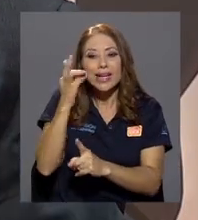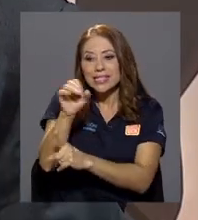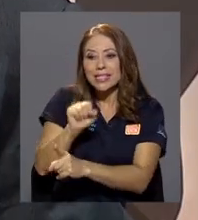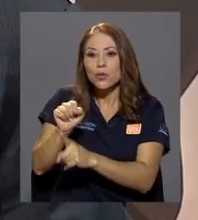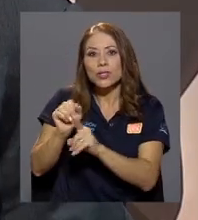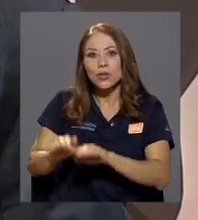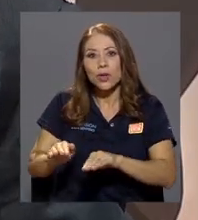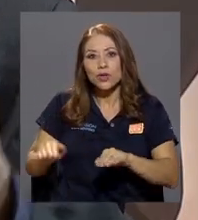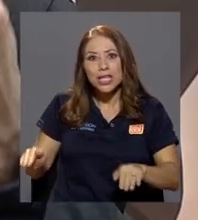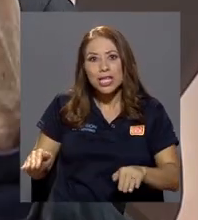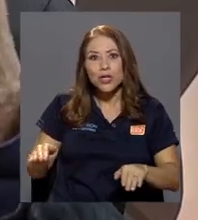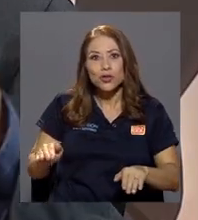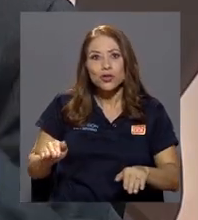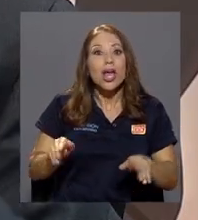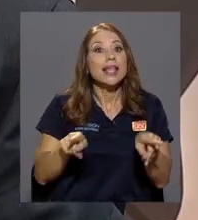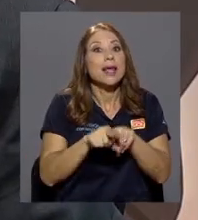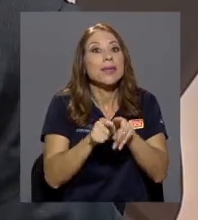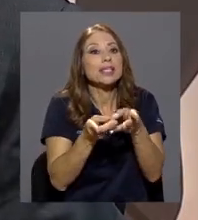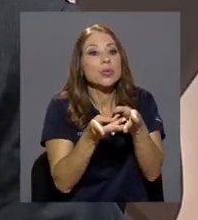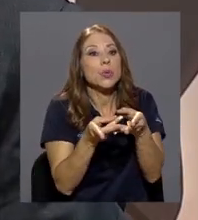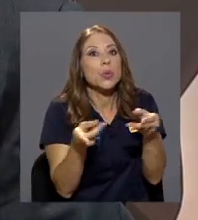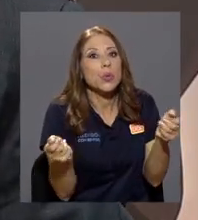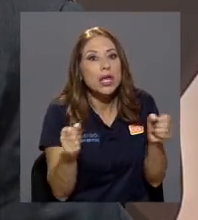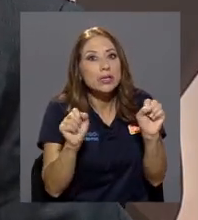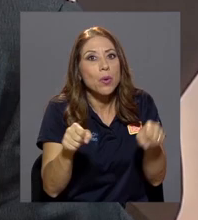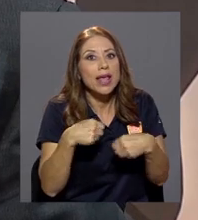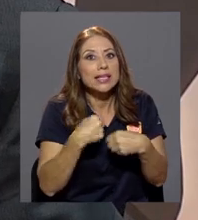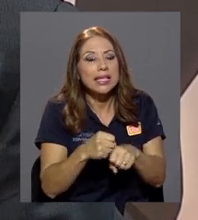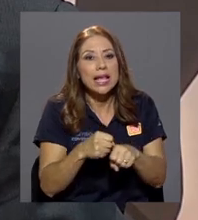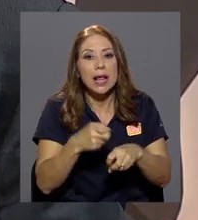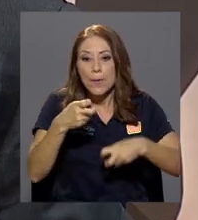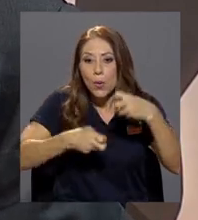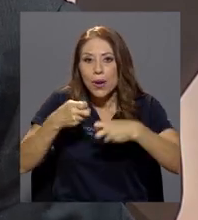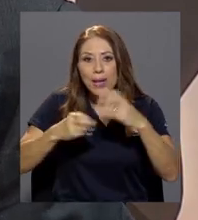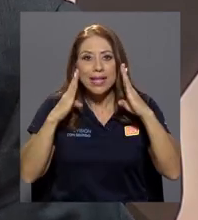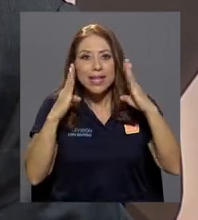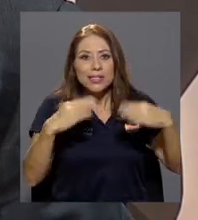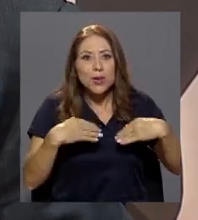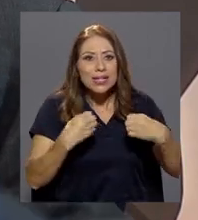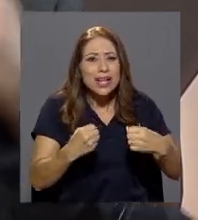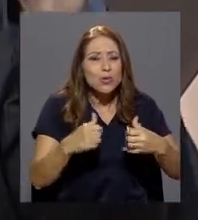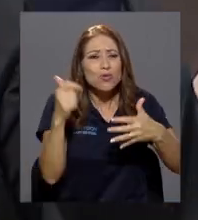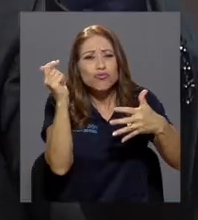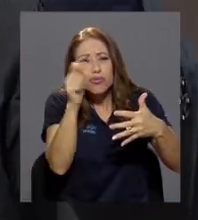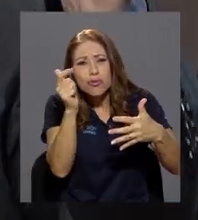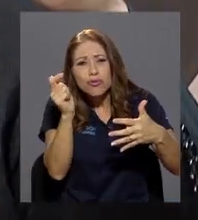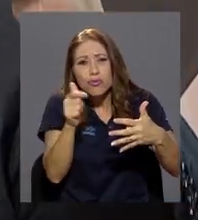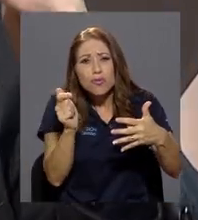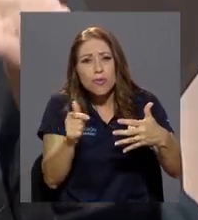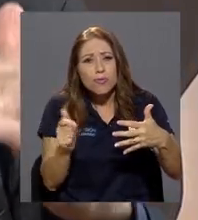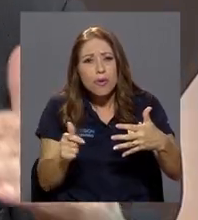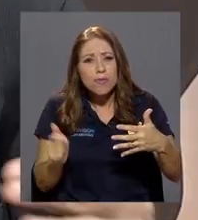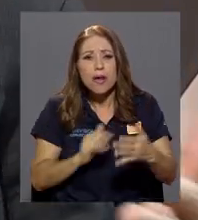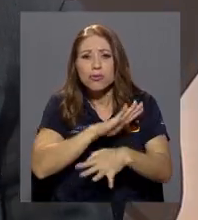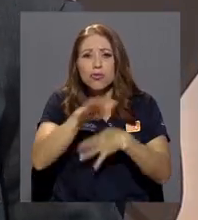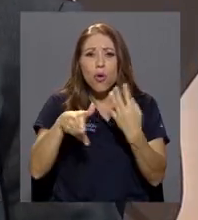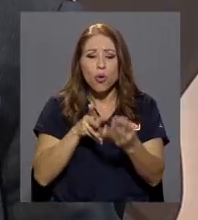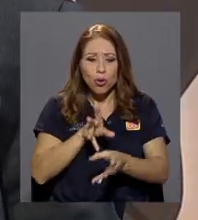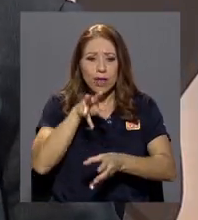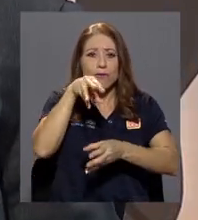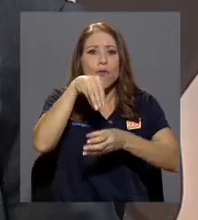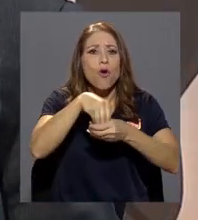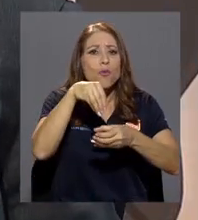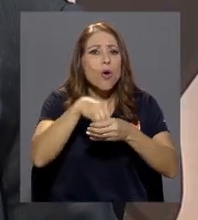cárceles de las salidas transitorias de la problemática de la atención a la salud del estudio en fin de cada uno de los capítulos que